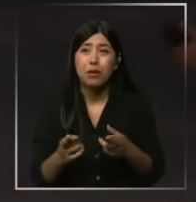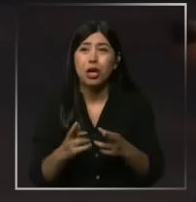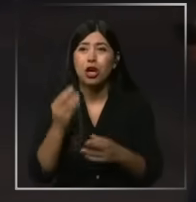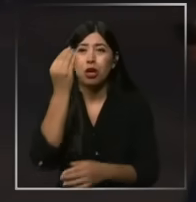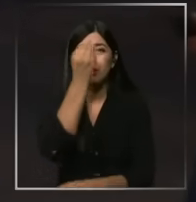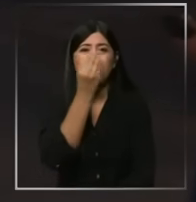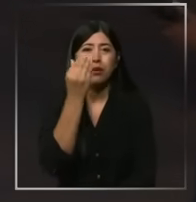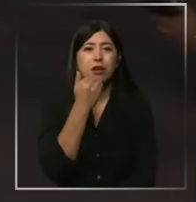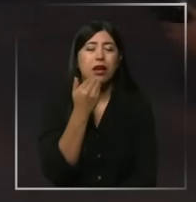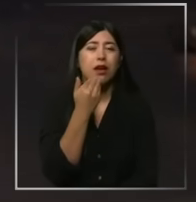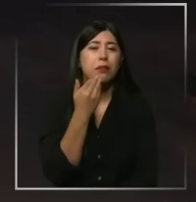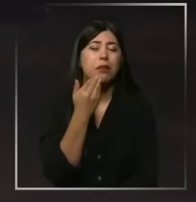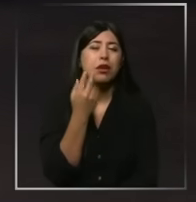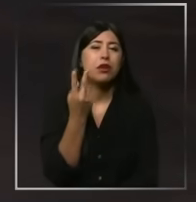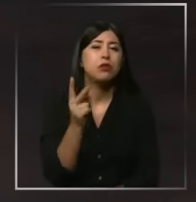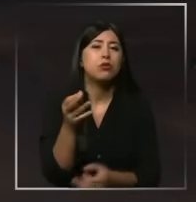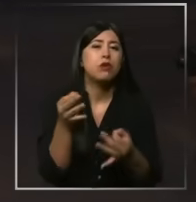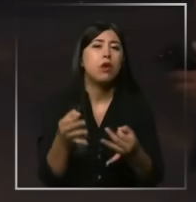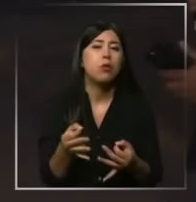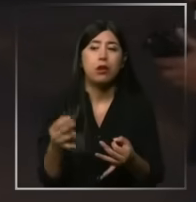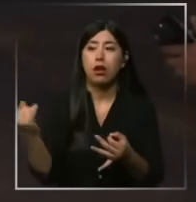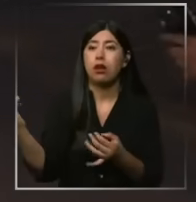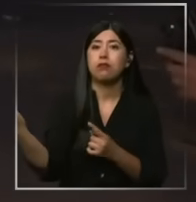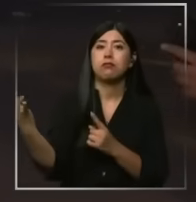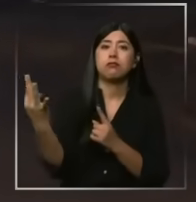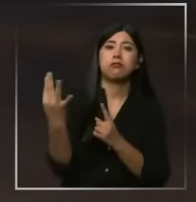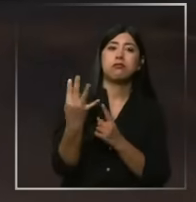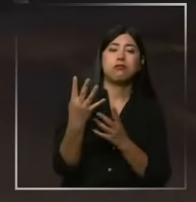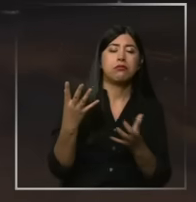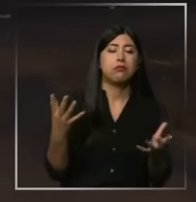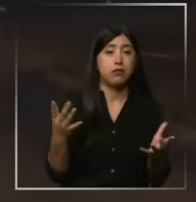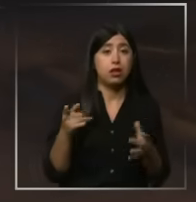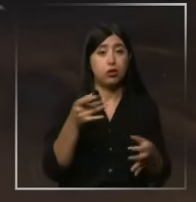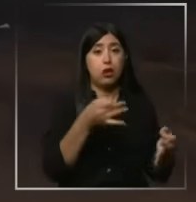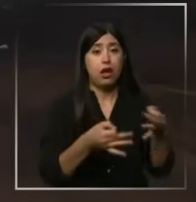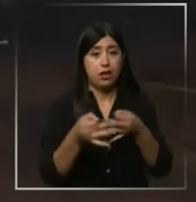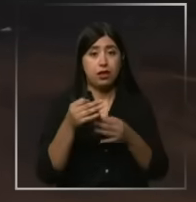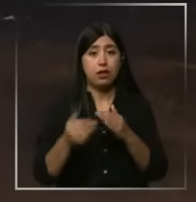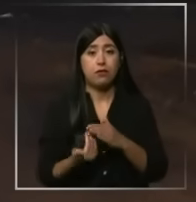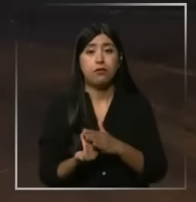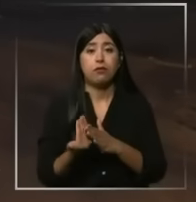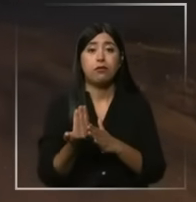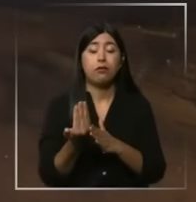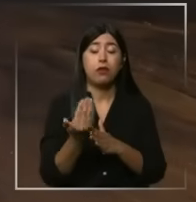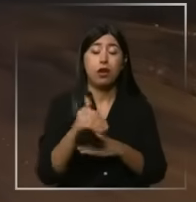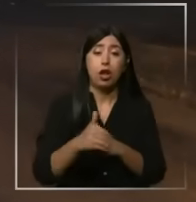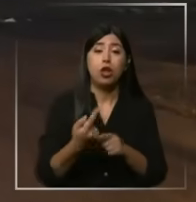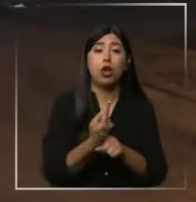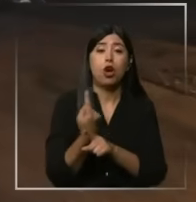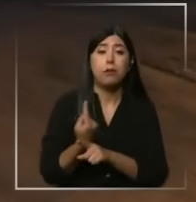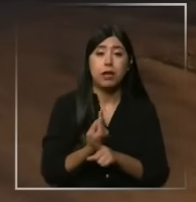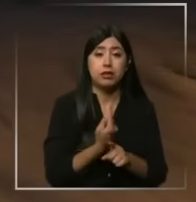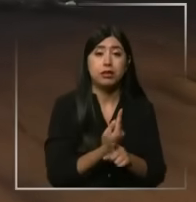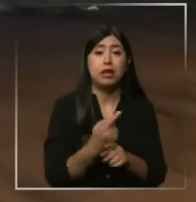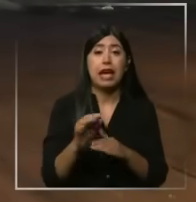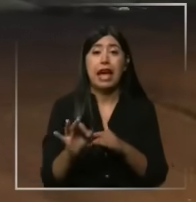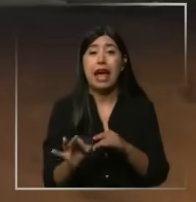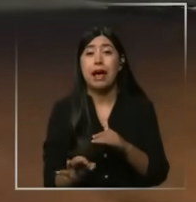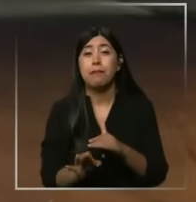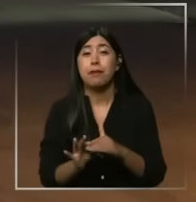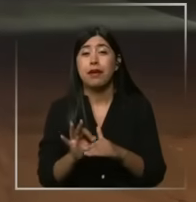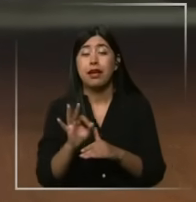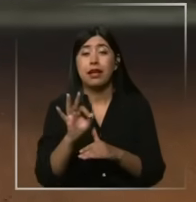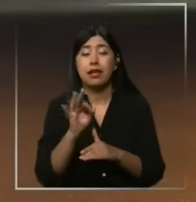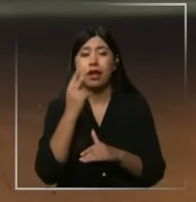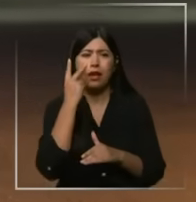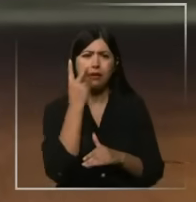muy preocupados porque pueden llegar sujetos, porque acá nos han dicho, y desde muy temprano con quienes conversamos, al amanecer, que nos decían